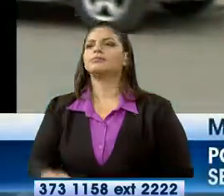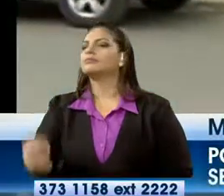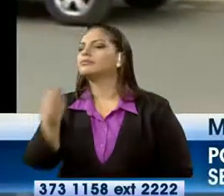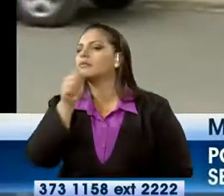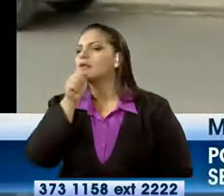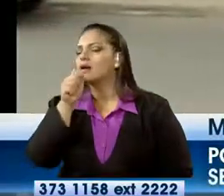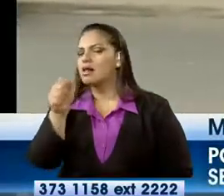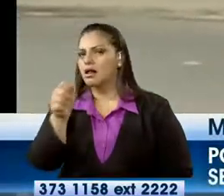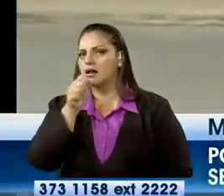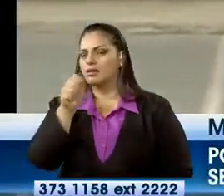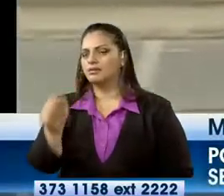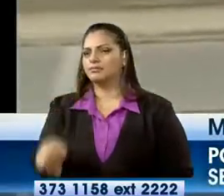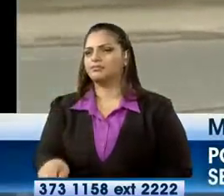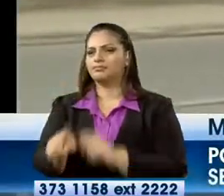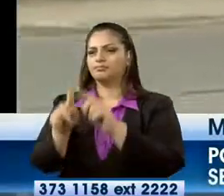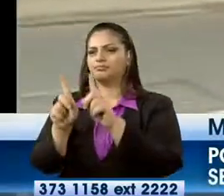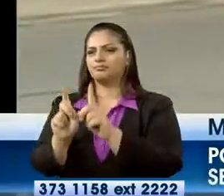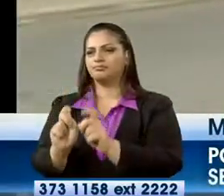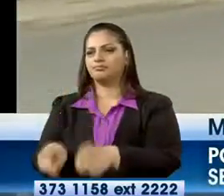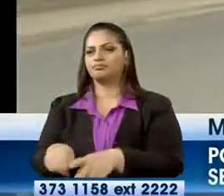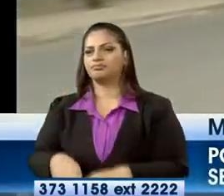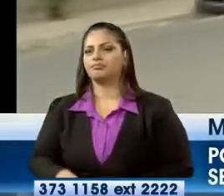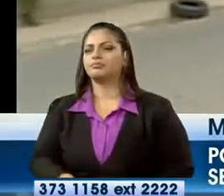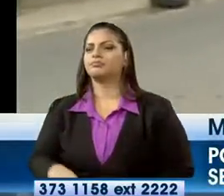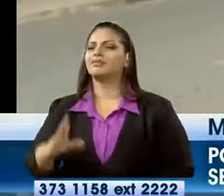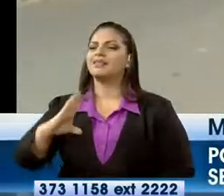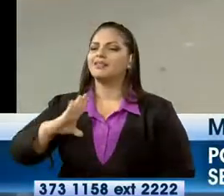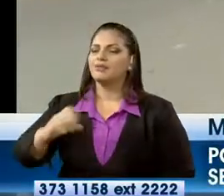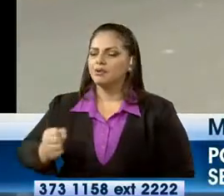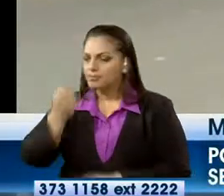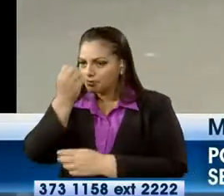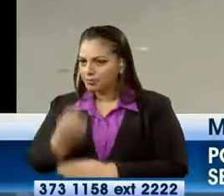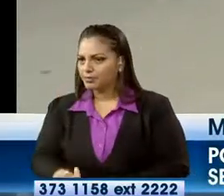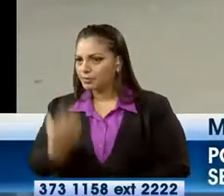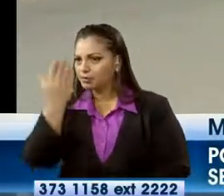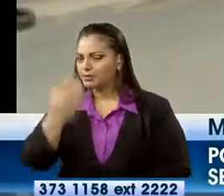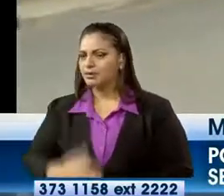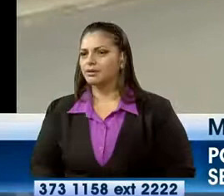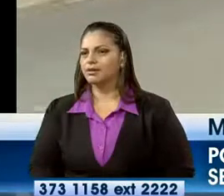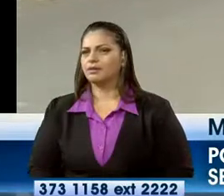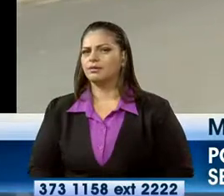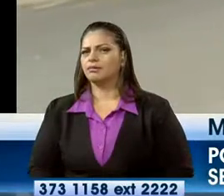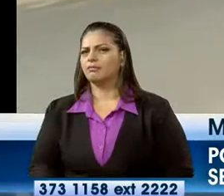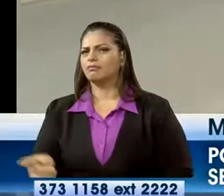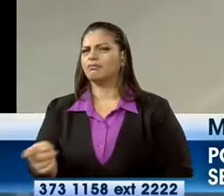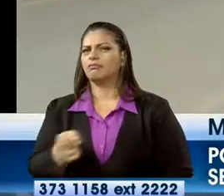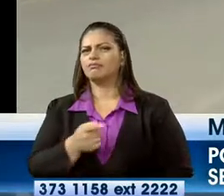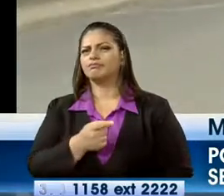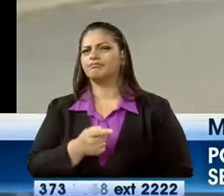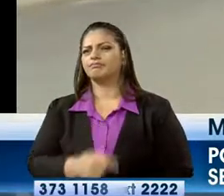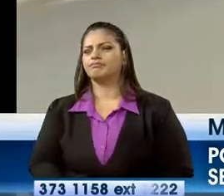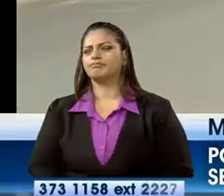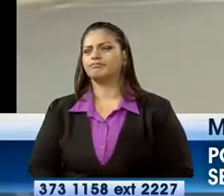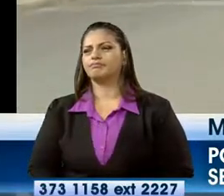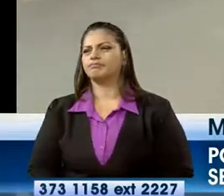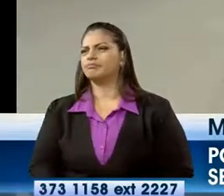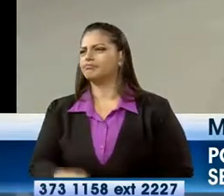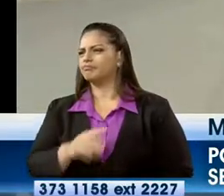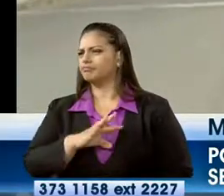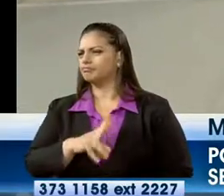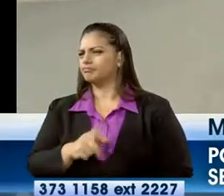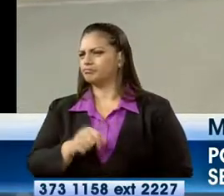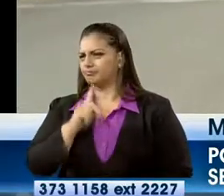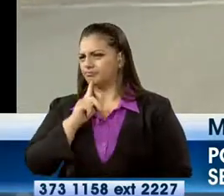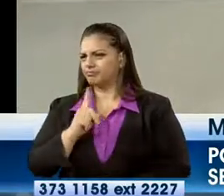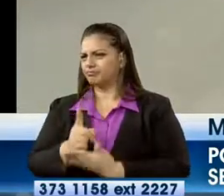esta situación que viven acá en la Florida. Señora, buenos días. el problema de lo que es la delincuencia por acá?